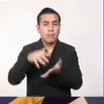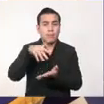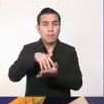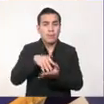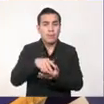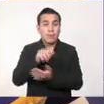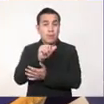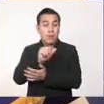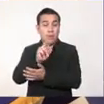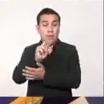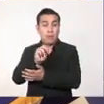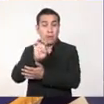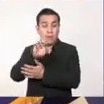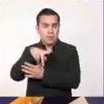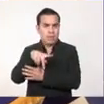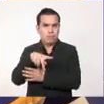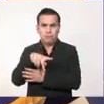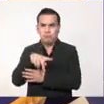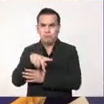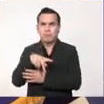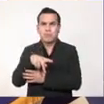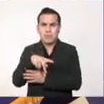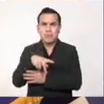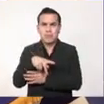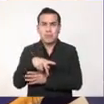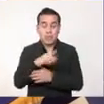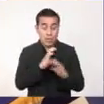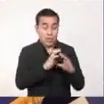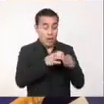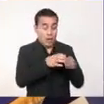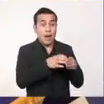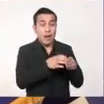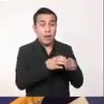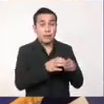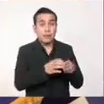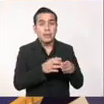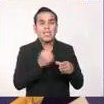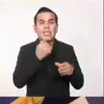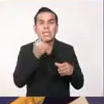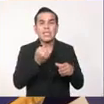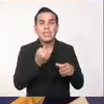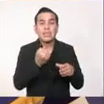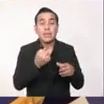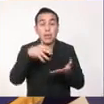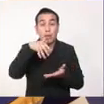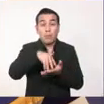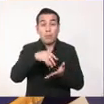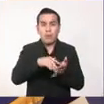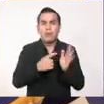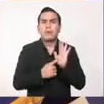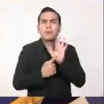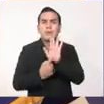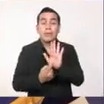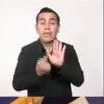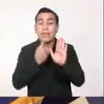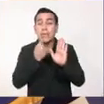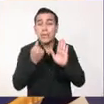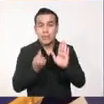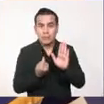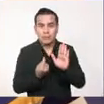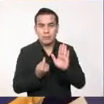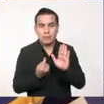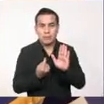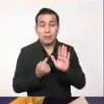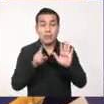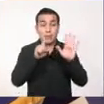ANEP. Sí, la ANEP representa a un sector. Pero ¿quiénes representará más al pueblo salvadoreño?